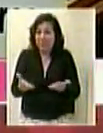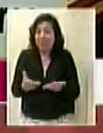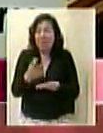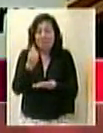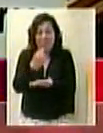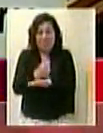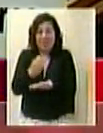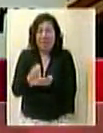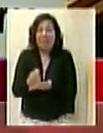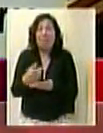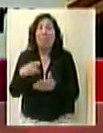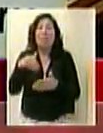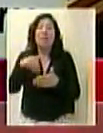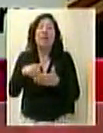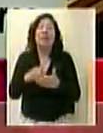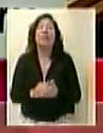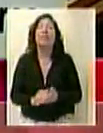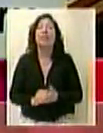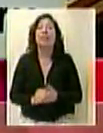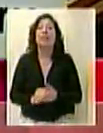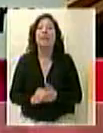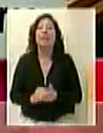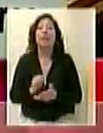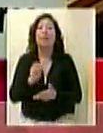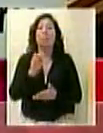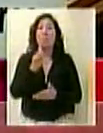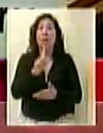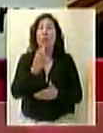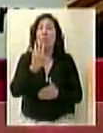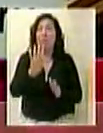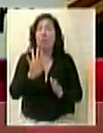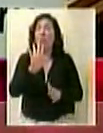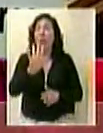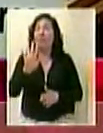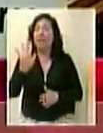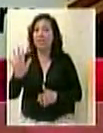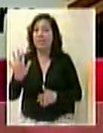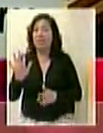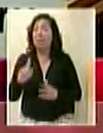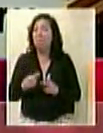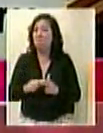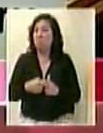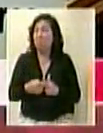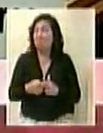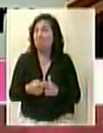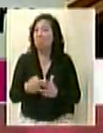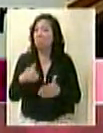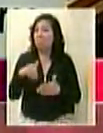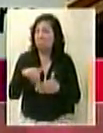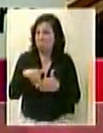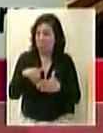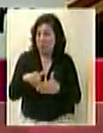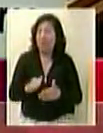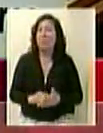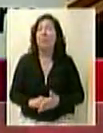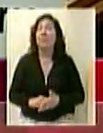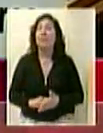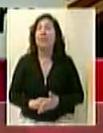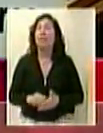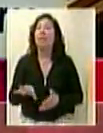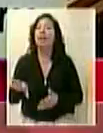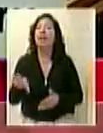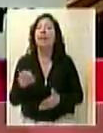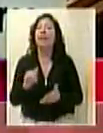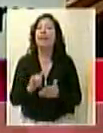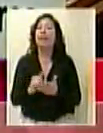sufragar. En 1955, la mujer peruana empieza a ser parte de elegir